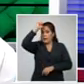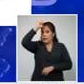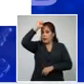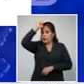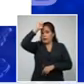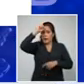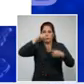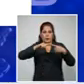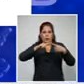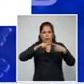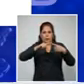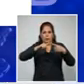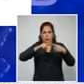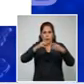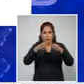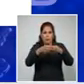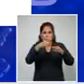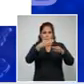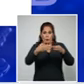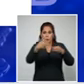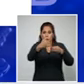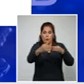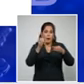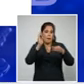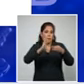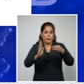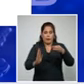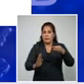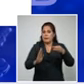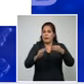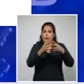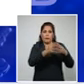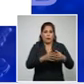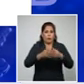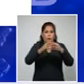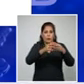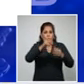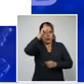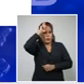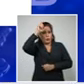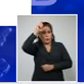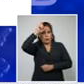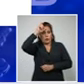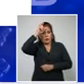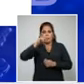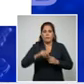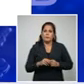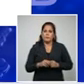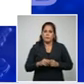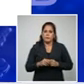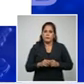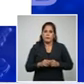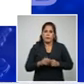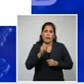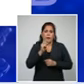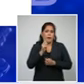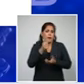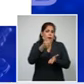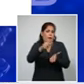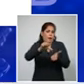lugar, Brasil, Estados Unidos, Turquía, Polonia, Italia, Ucrania, Irán, Alemania y